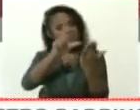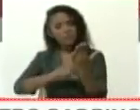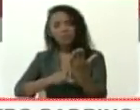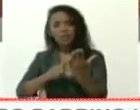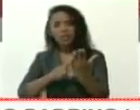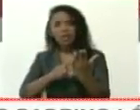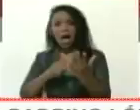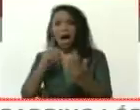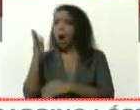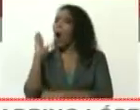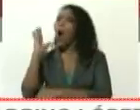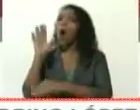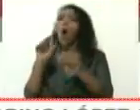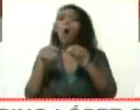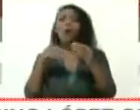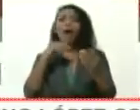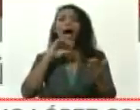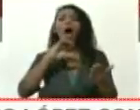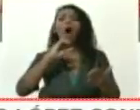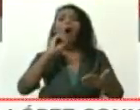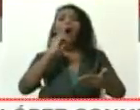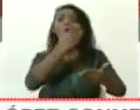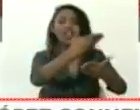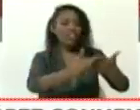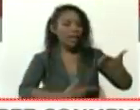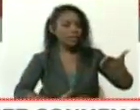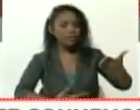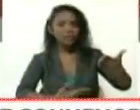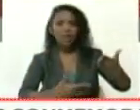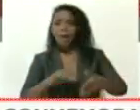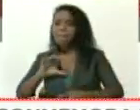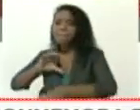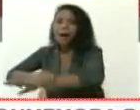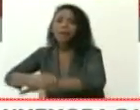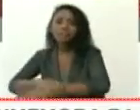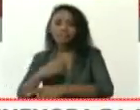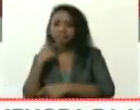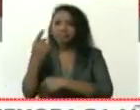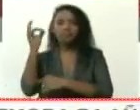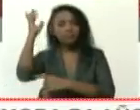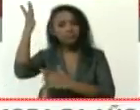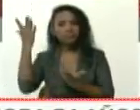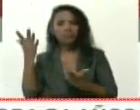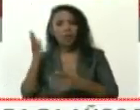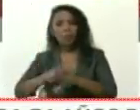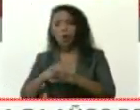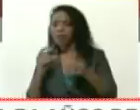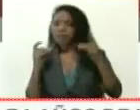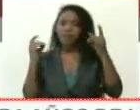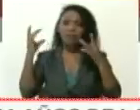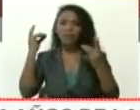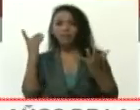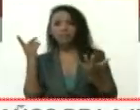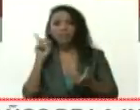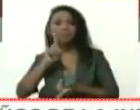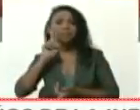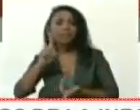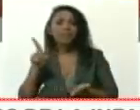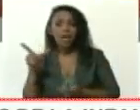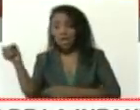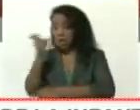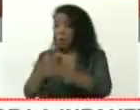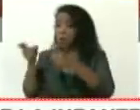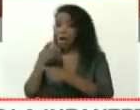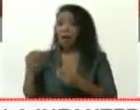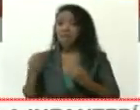sin ninguna razón, por inventos, por creaciones ficticias, y es como si nos buscaran vivos o muertos, lo